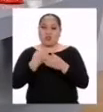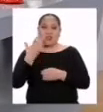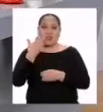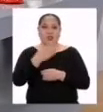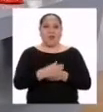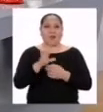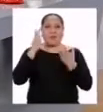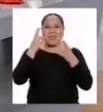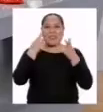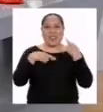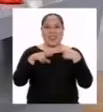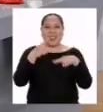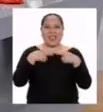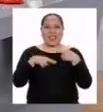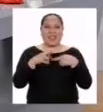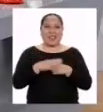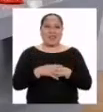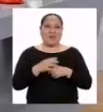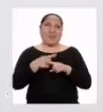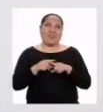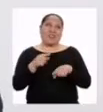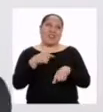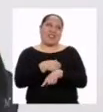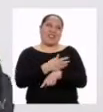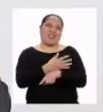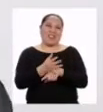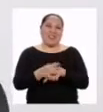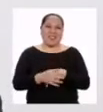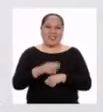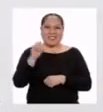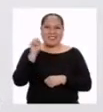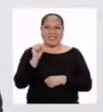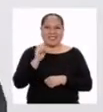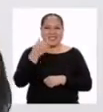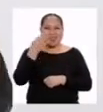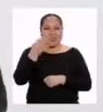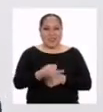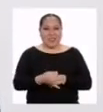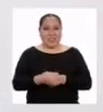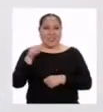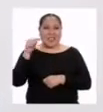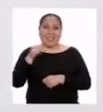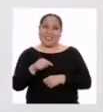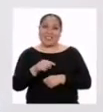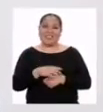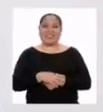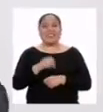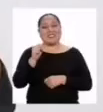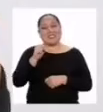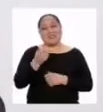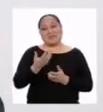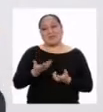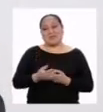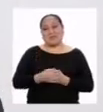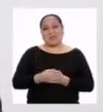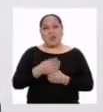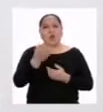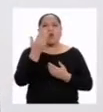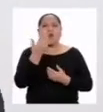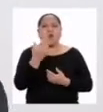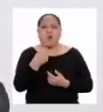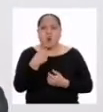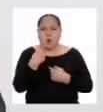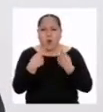como un recreo, solo que más largo. Es verdad, eso suele suceder. Y cuéntame,